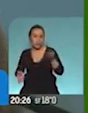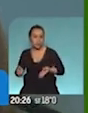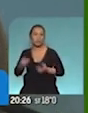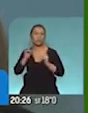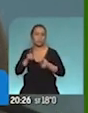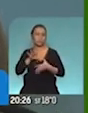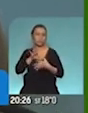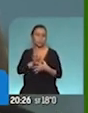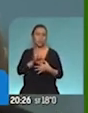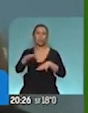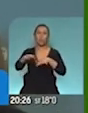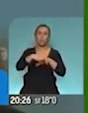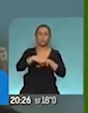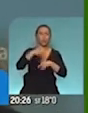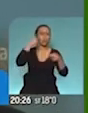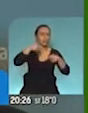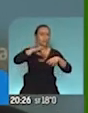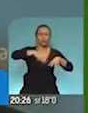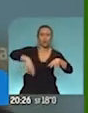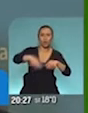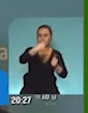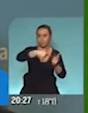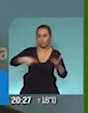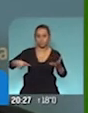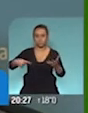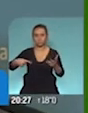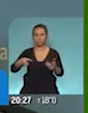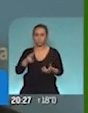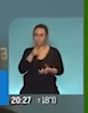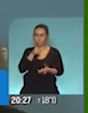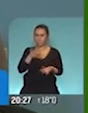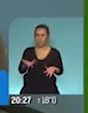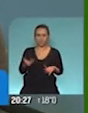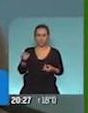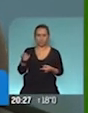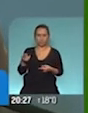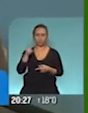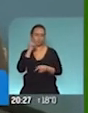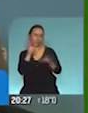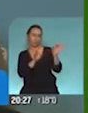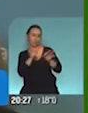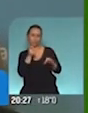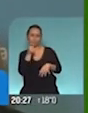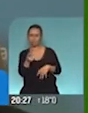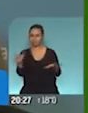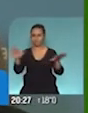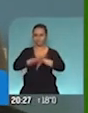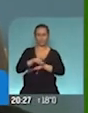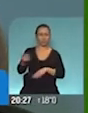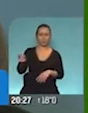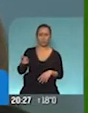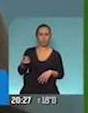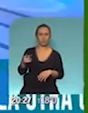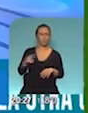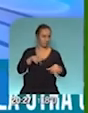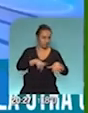los medios hegemónicos como parte de la vida política de nuestro país. Y esta semana él aseguró, porque